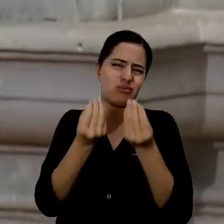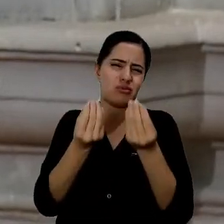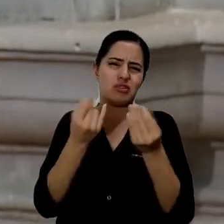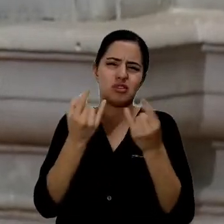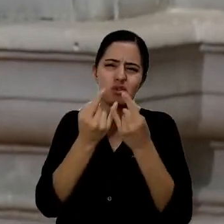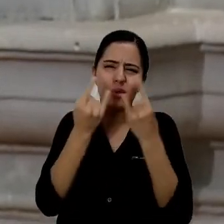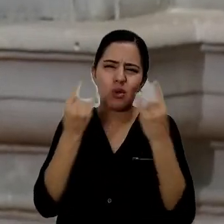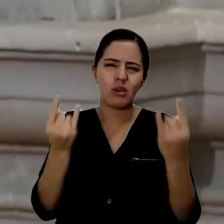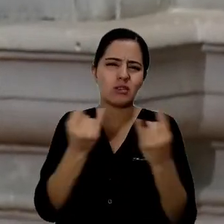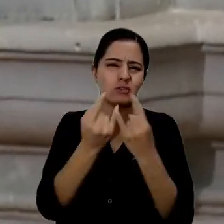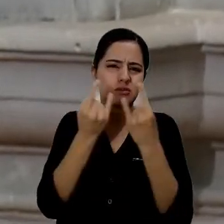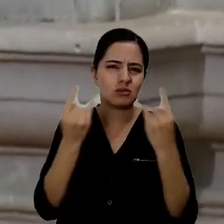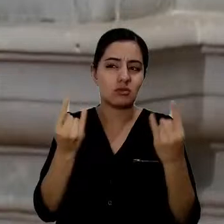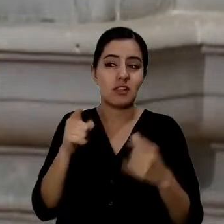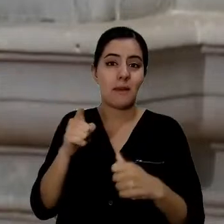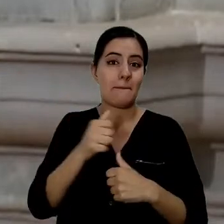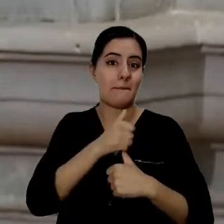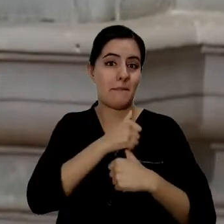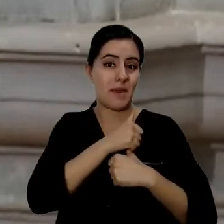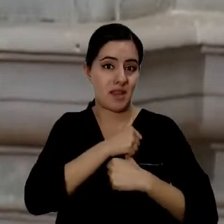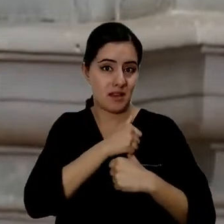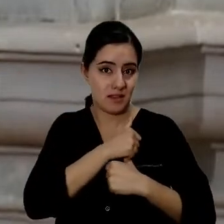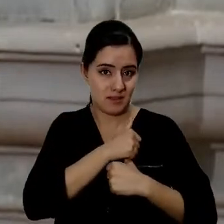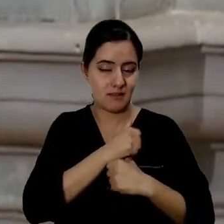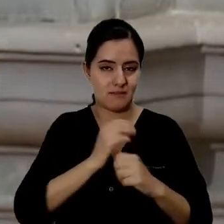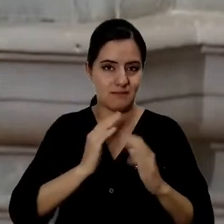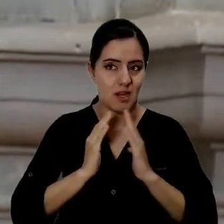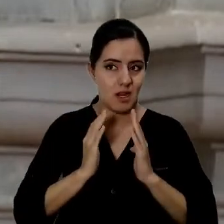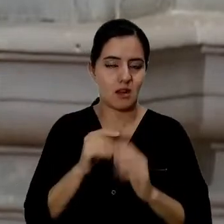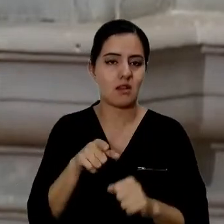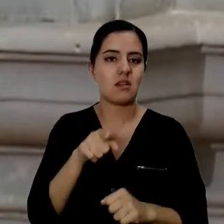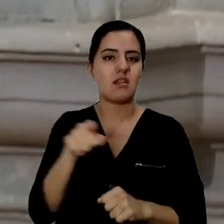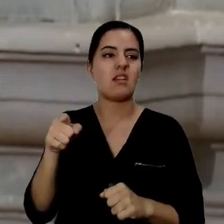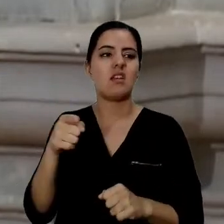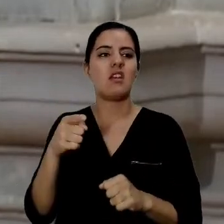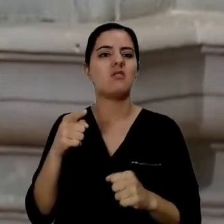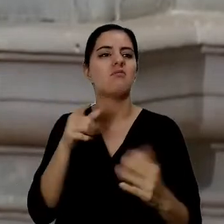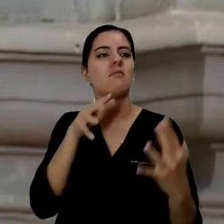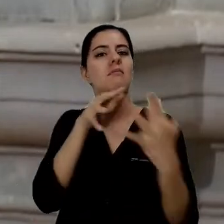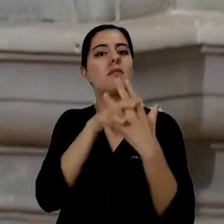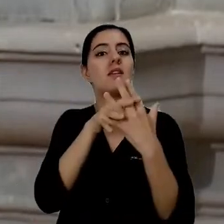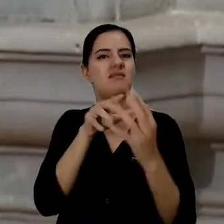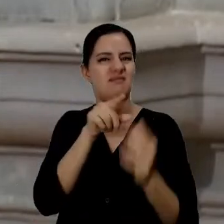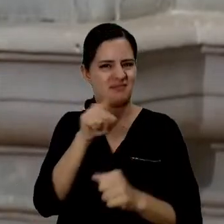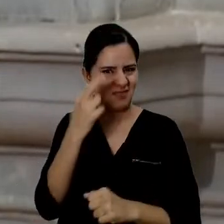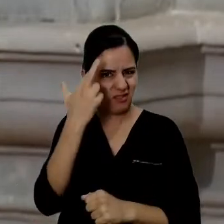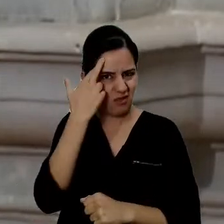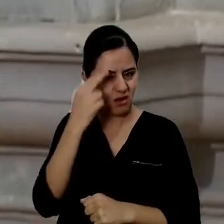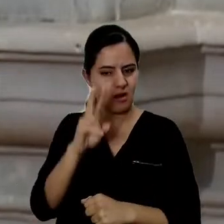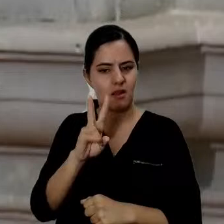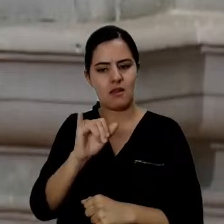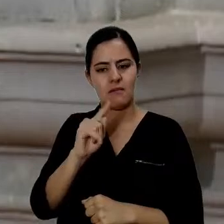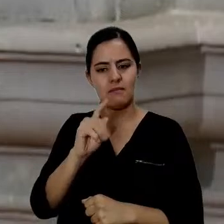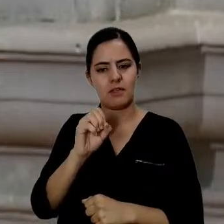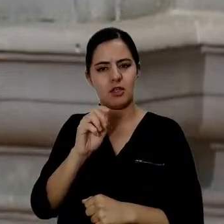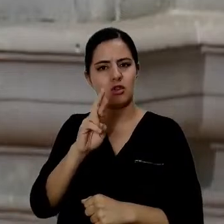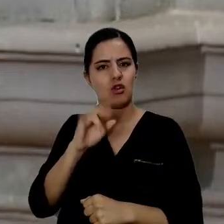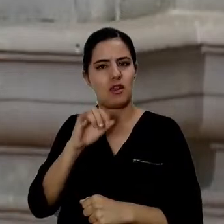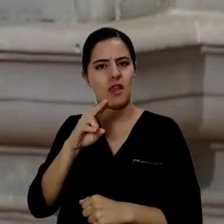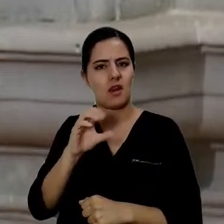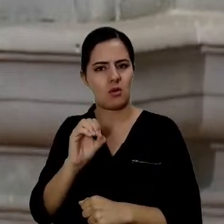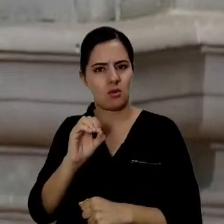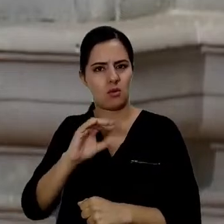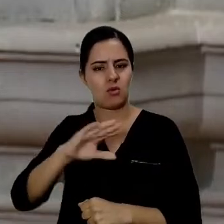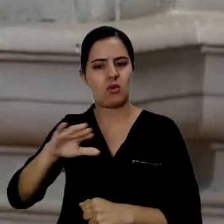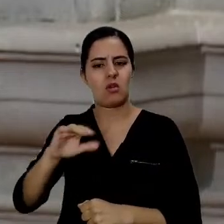a partir de las fuerzas militares. ¿O a alguien se le ha olvidado Victoriano Huerta? Ellos en la decena trágica fueron los